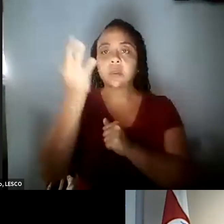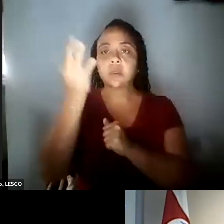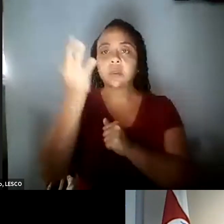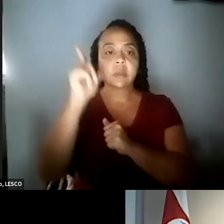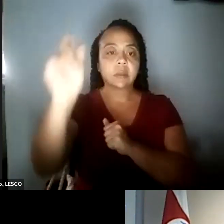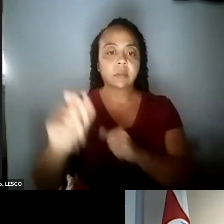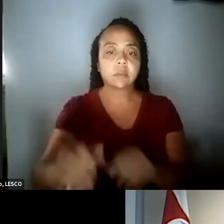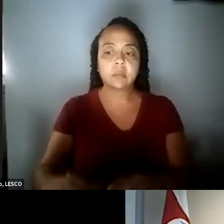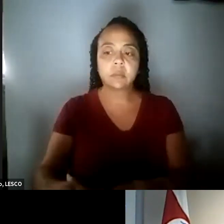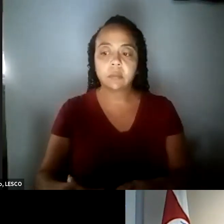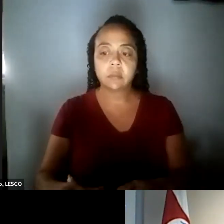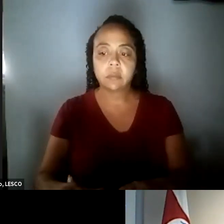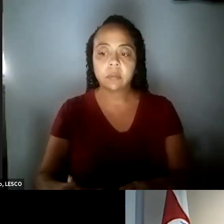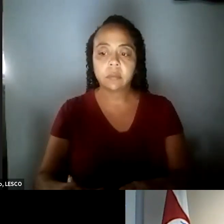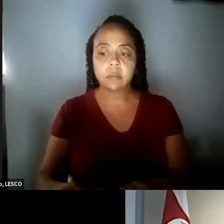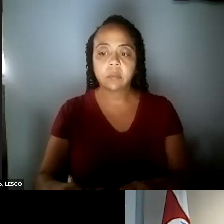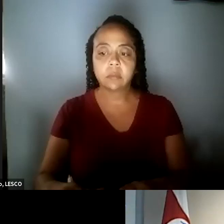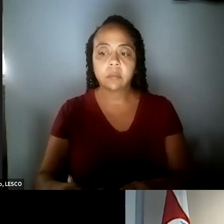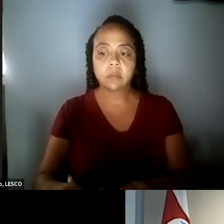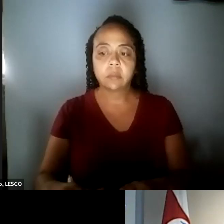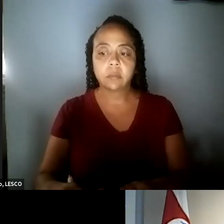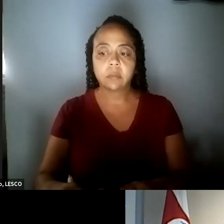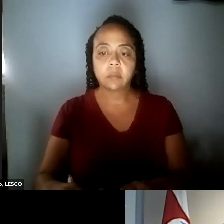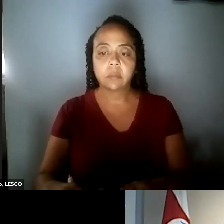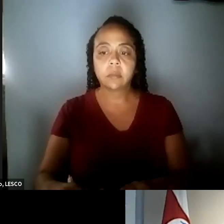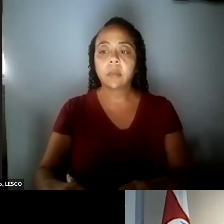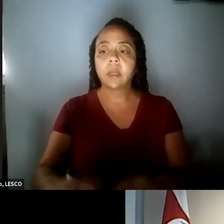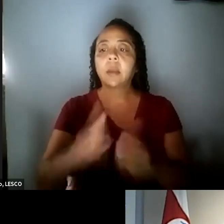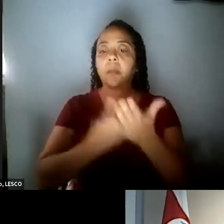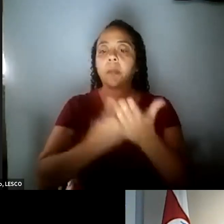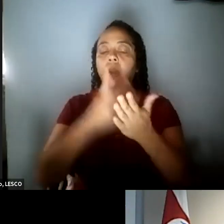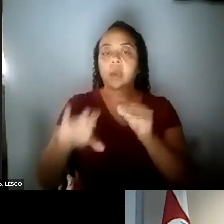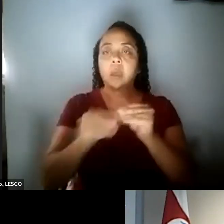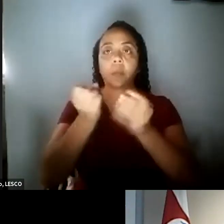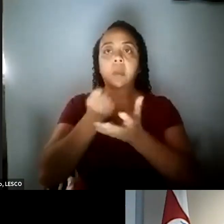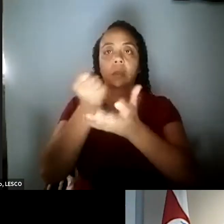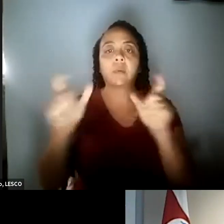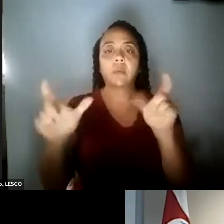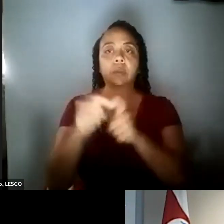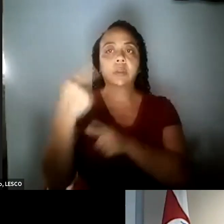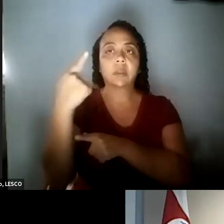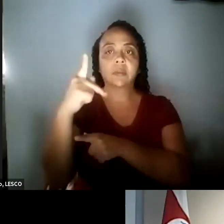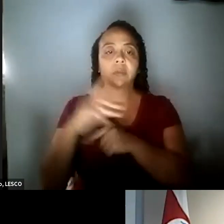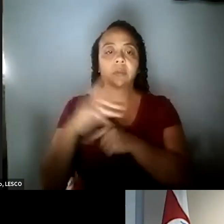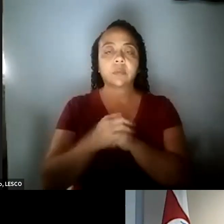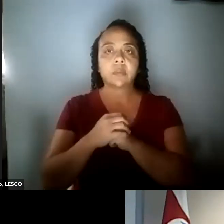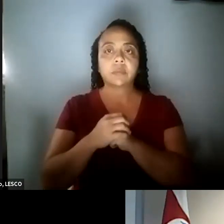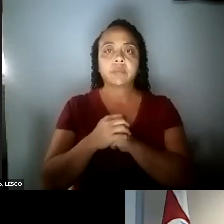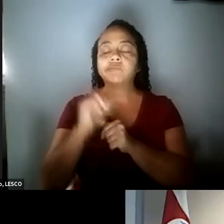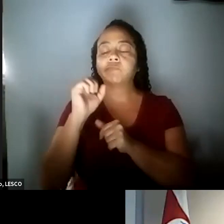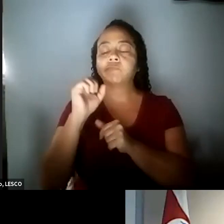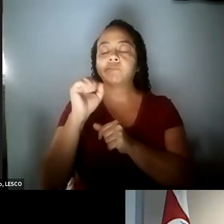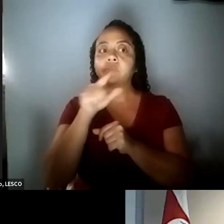son los desastres que nunca ocurrieron entonces el valor agregado de invertir en la reducción del riesgo de desastres justamente está en